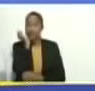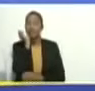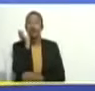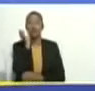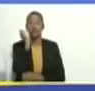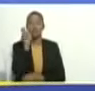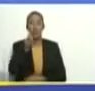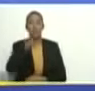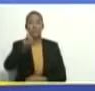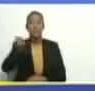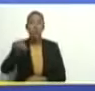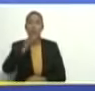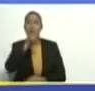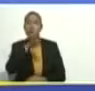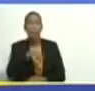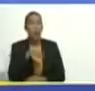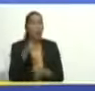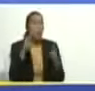y las oligarquías.